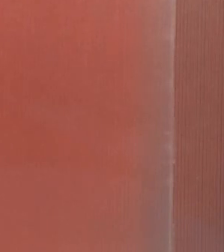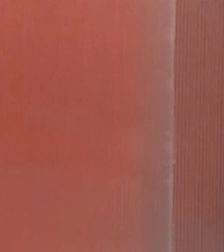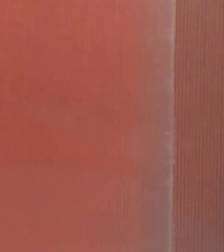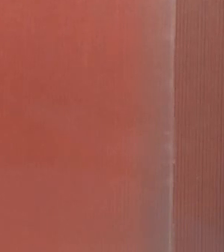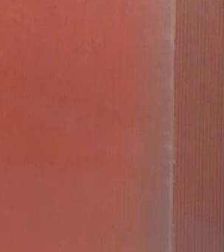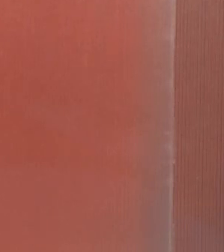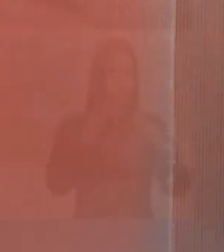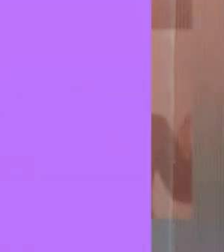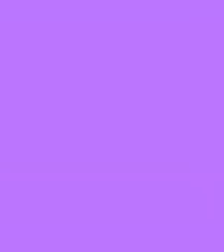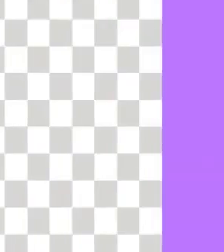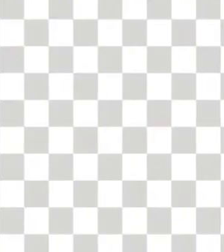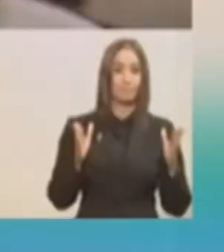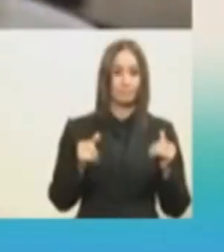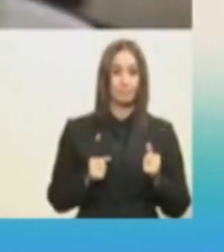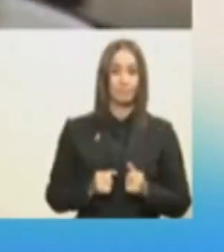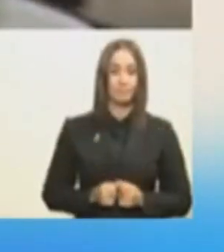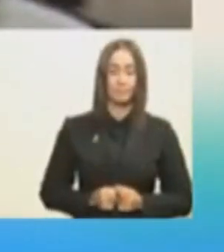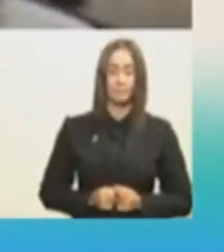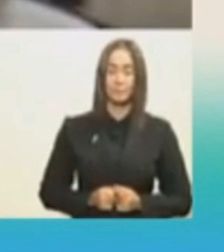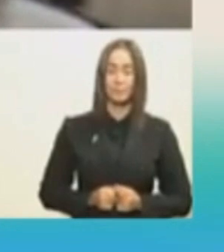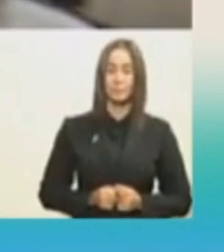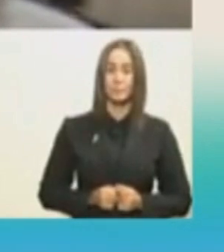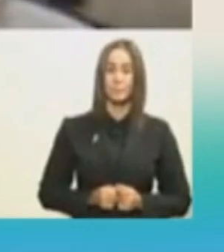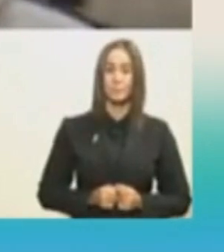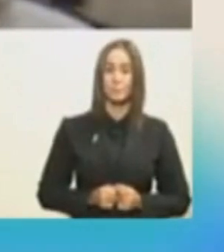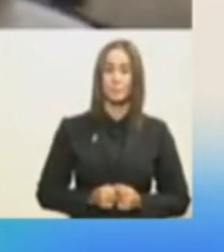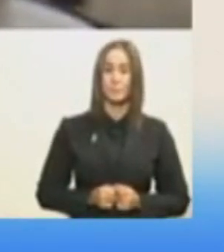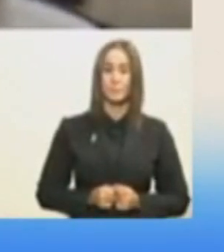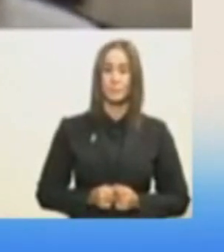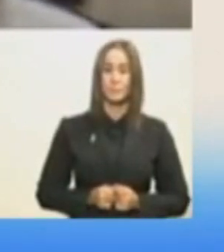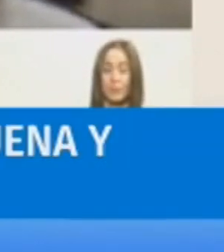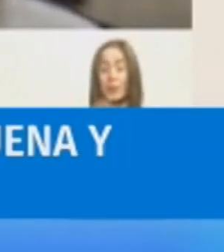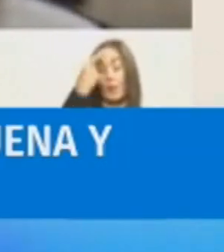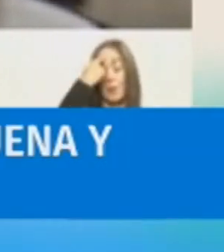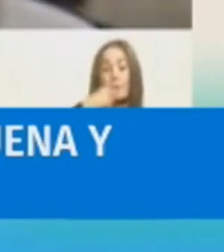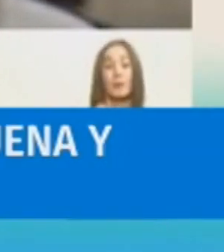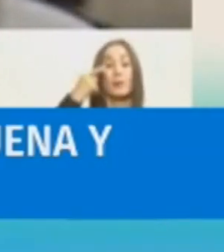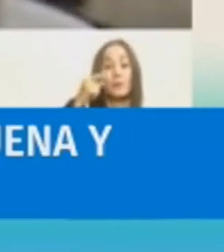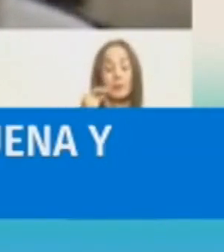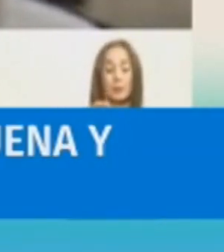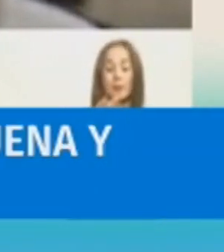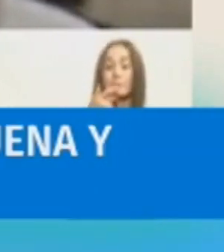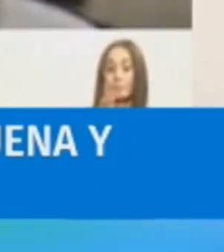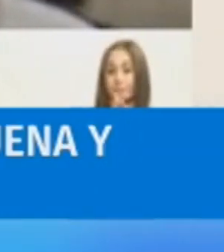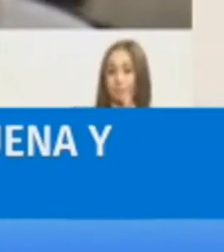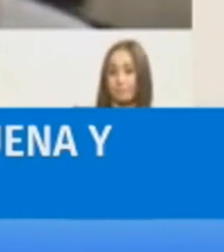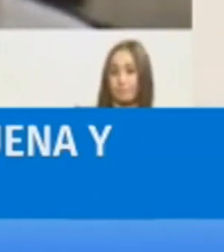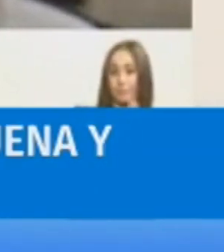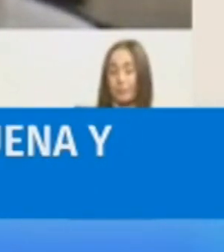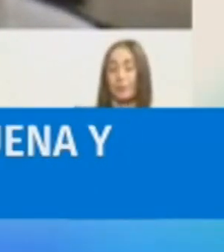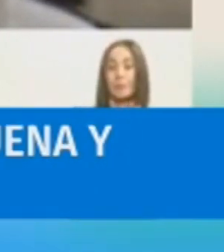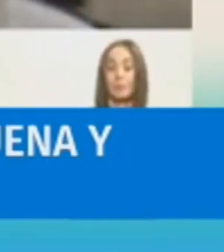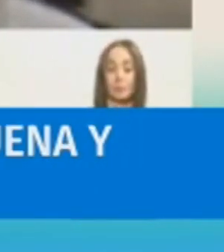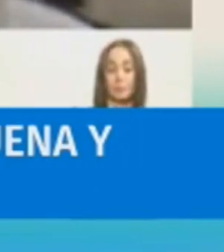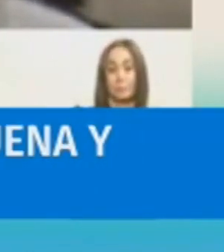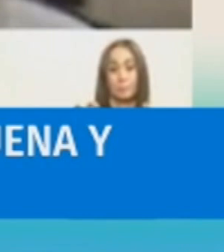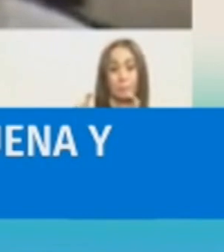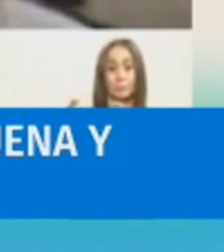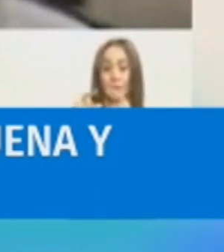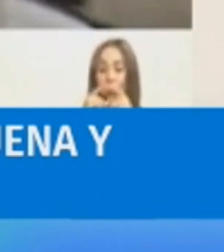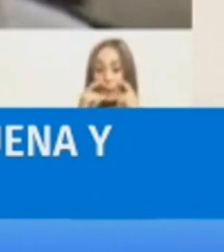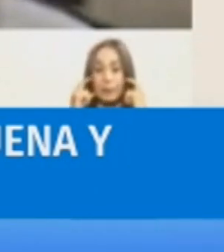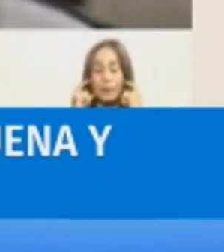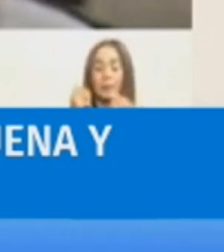de diciembre. Para garantizar el cumplimiento de las medidas de higiene, distribuiremos mascarillas y gel